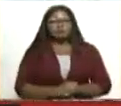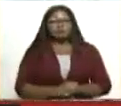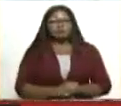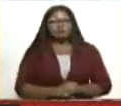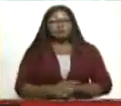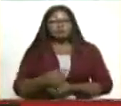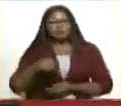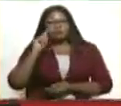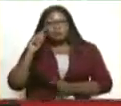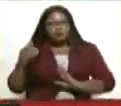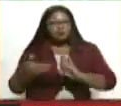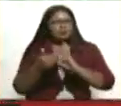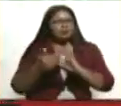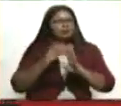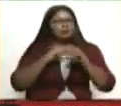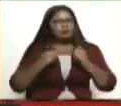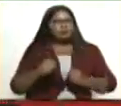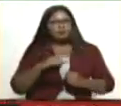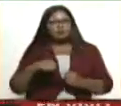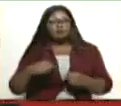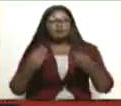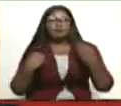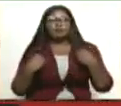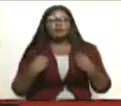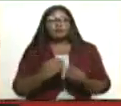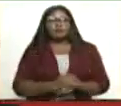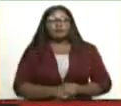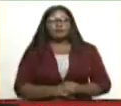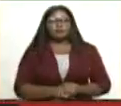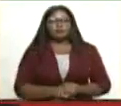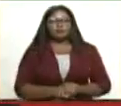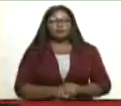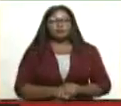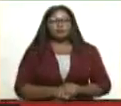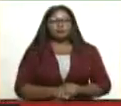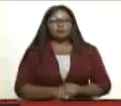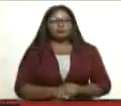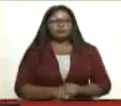los ataques que se están haciendo en distintas regiones de Colombia.